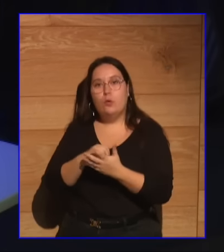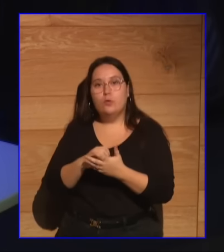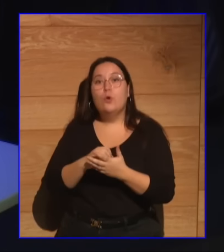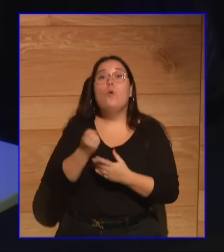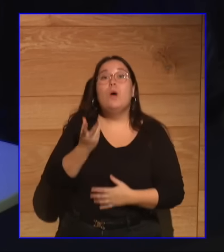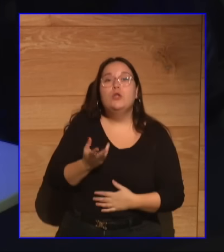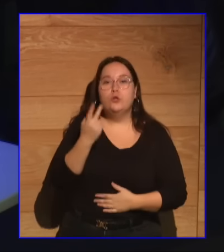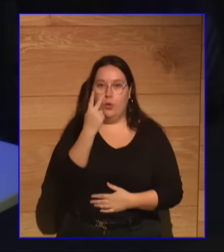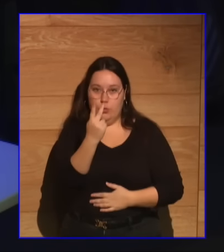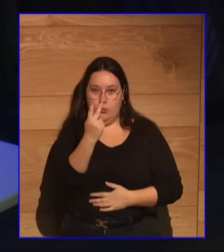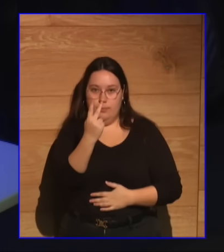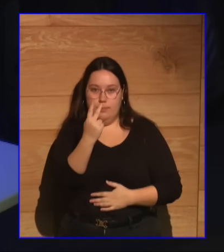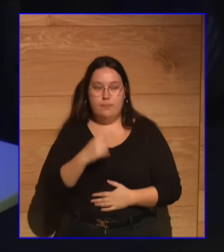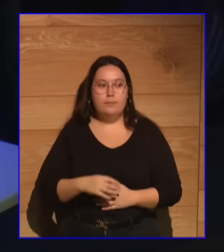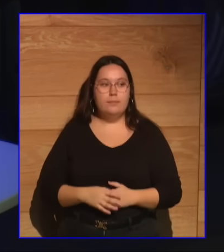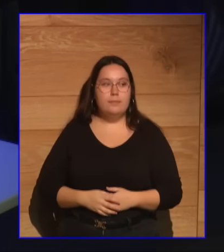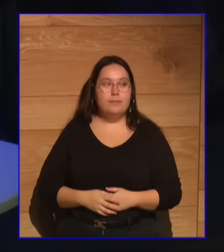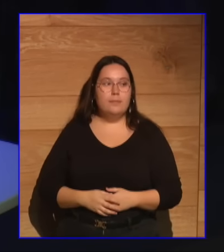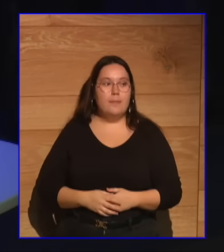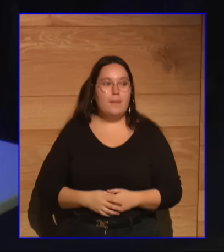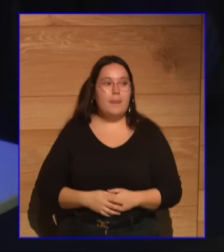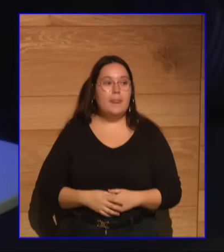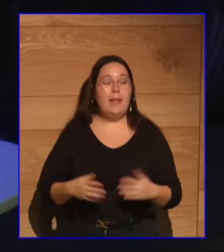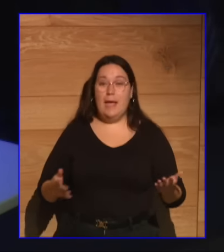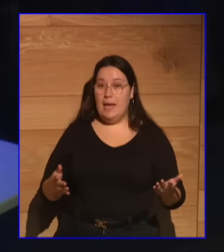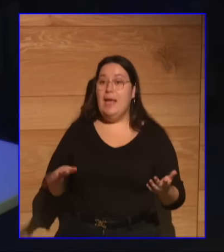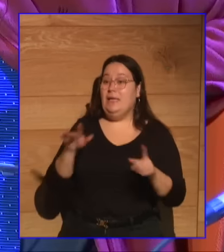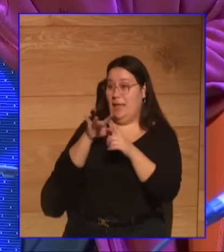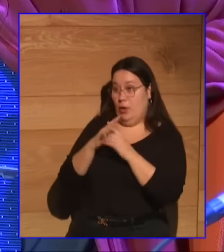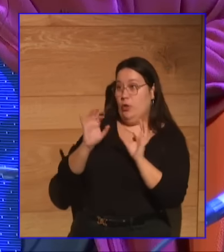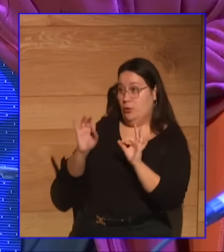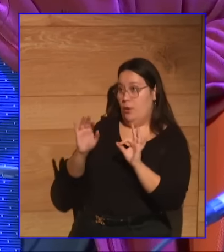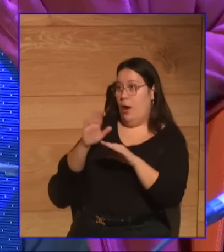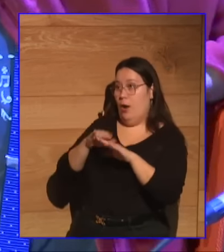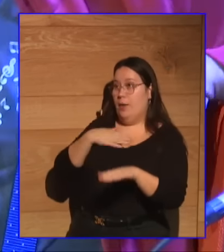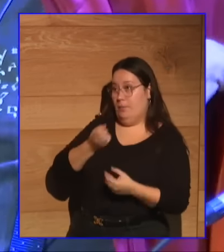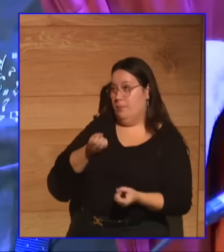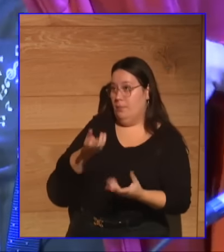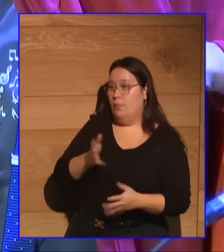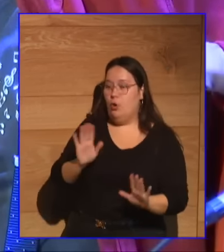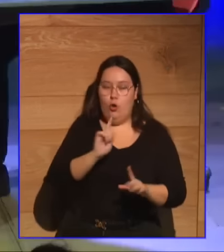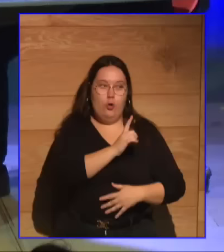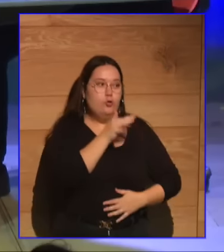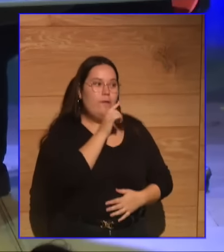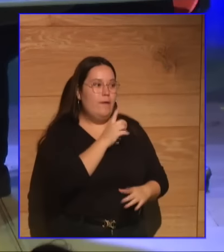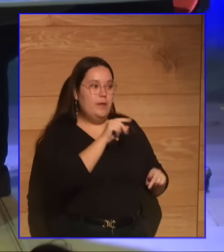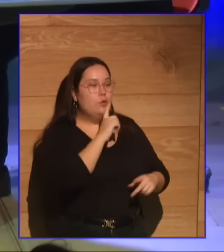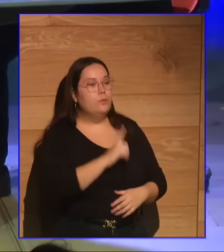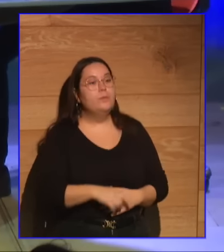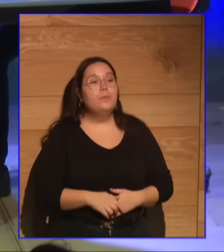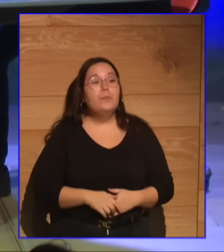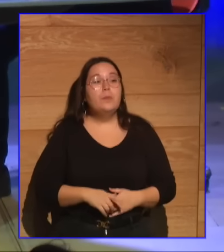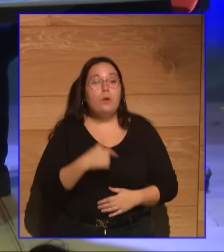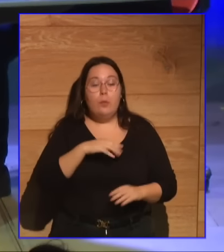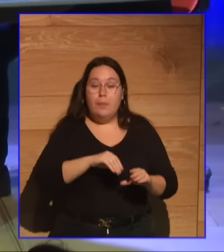dos. ¡Ah! Bueno, ya, vale, esa es la versión, ¿puedes dar la mía? No hemos acabado. Ah. Y según lo saca,